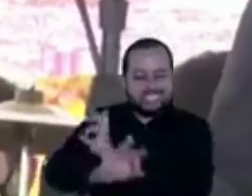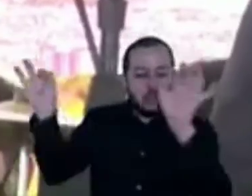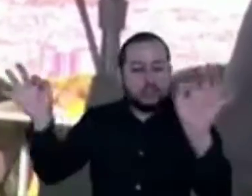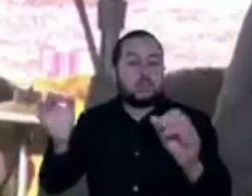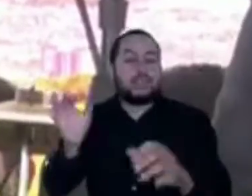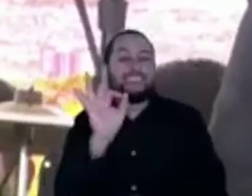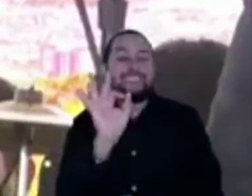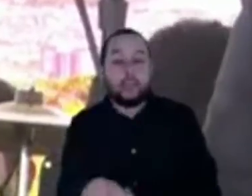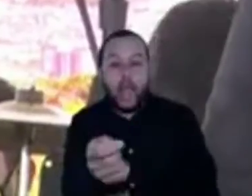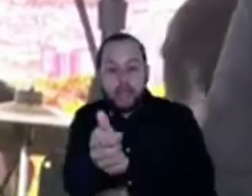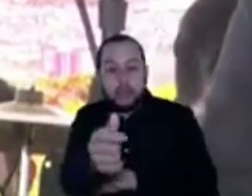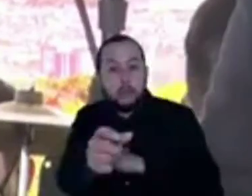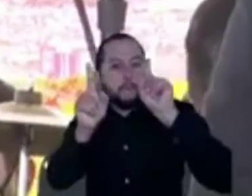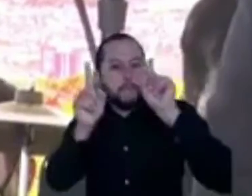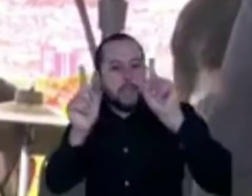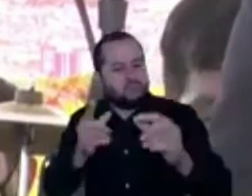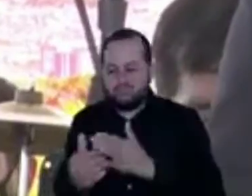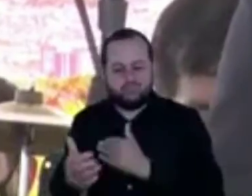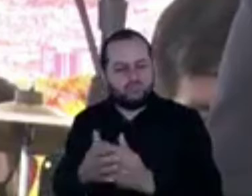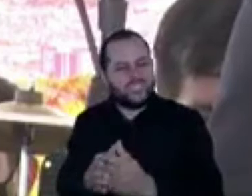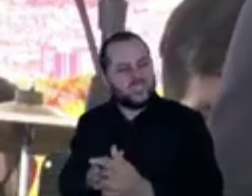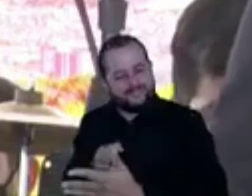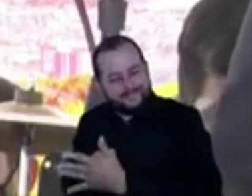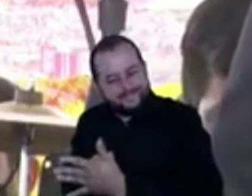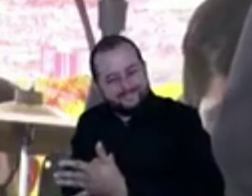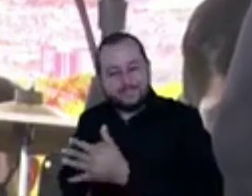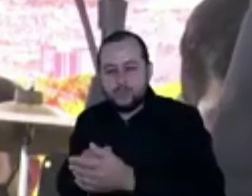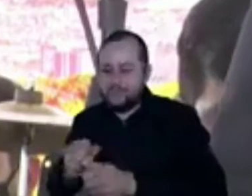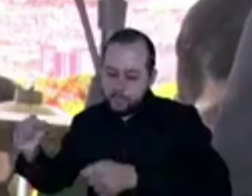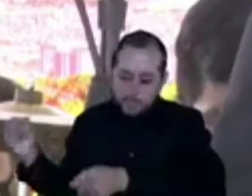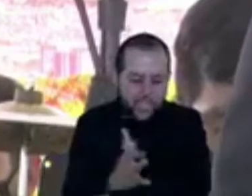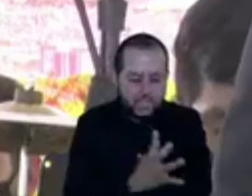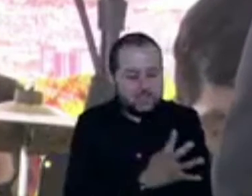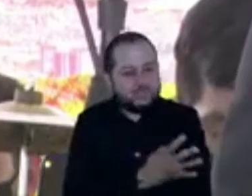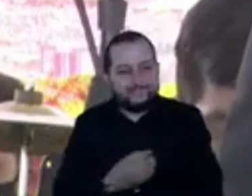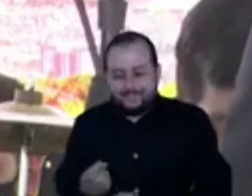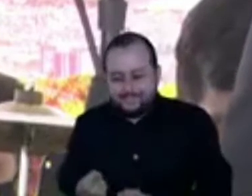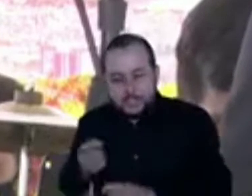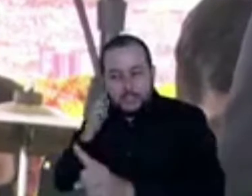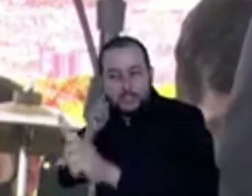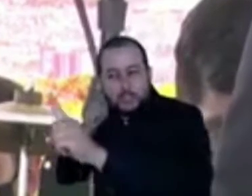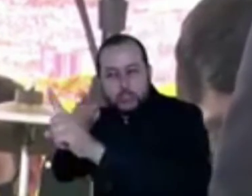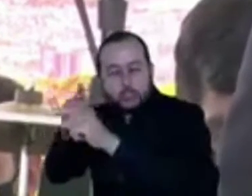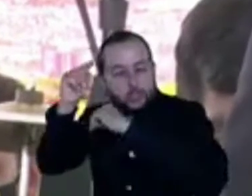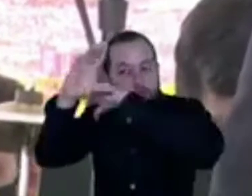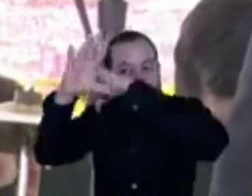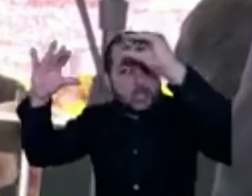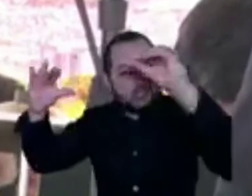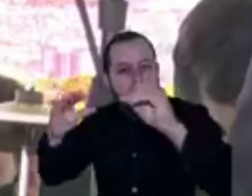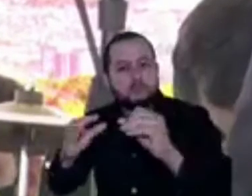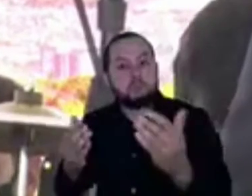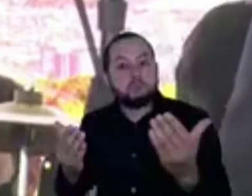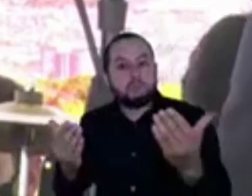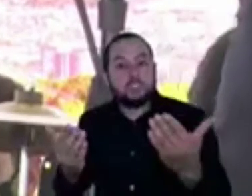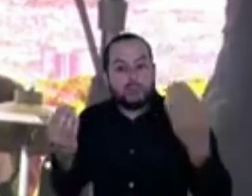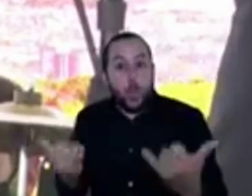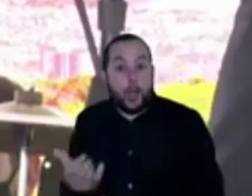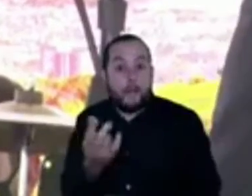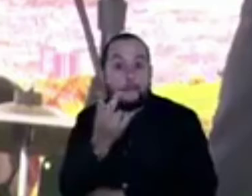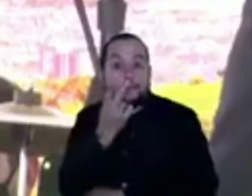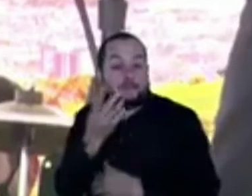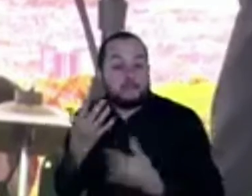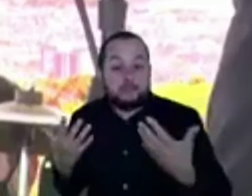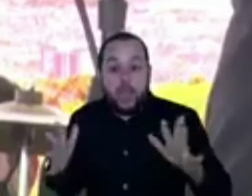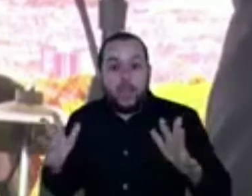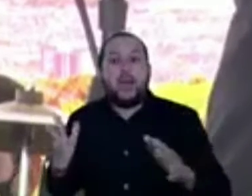Sin embargo, su insistencia y obstinación, su pasión contagiosa por este propósito, le permite a Pereira hoy contar